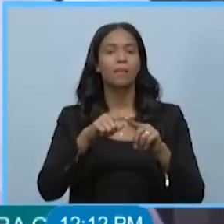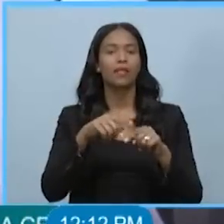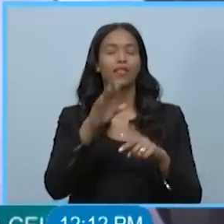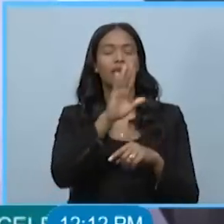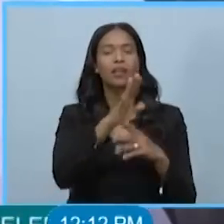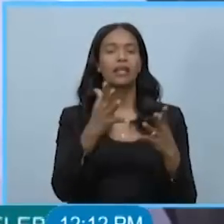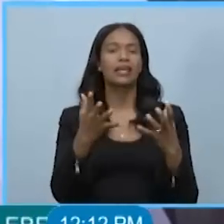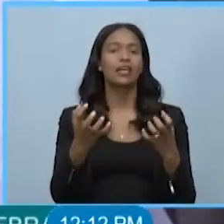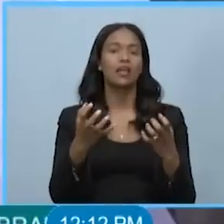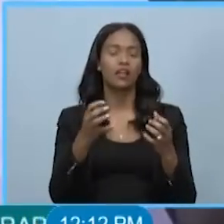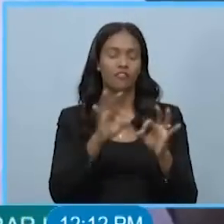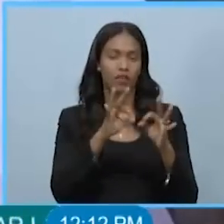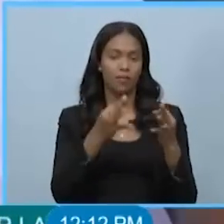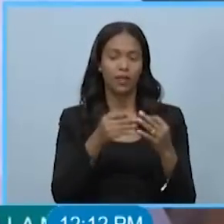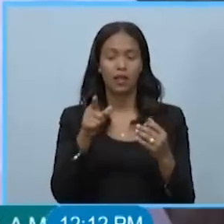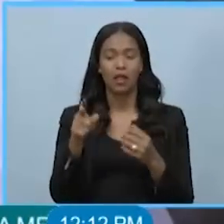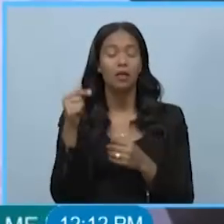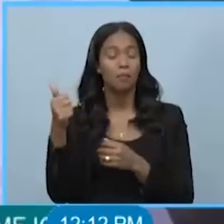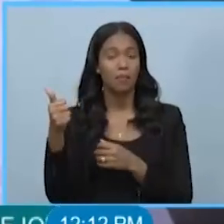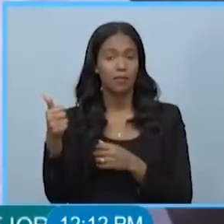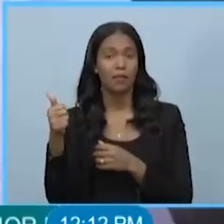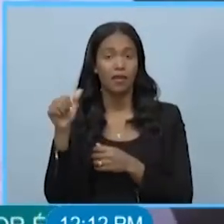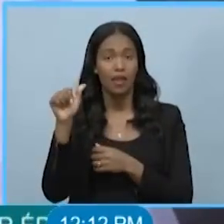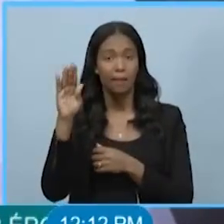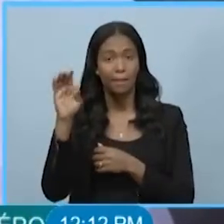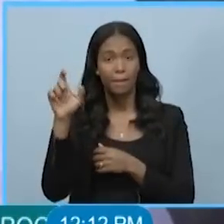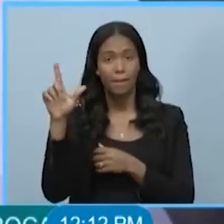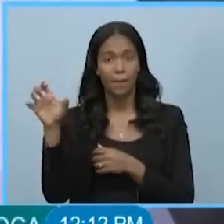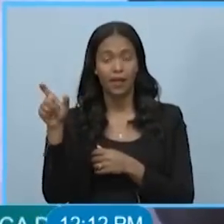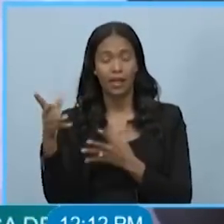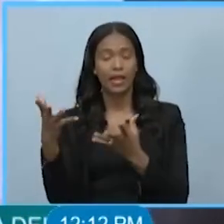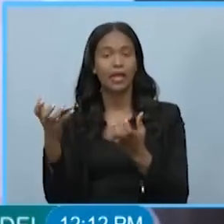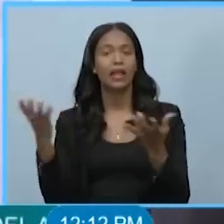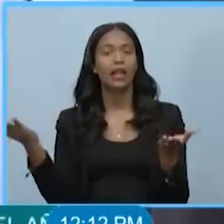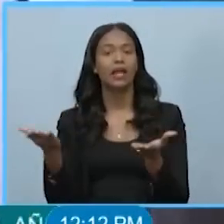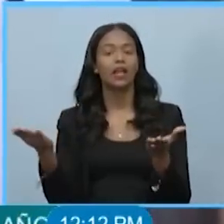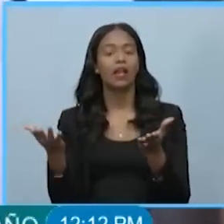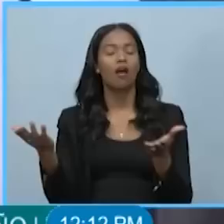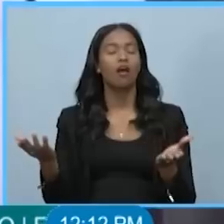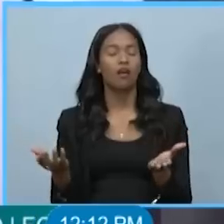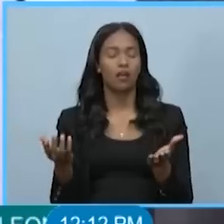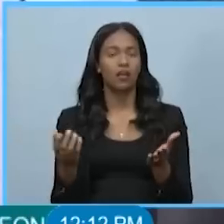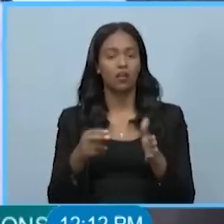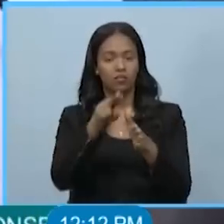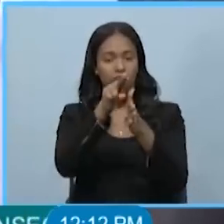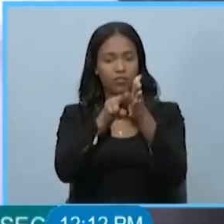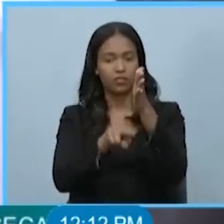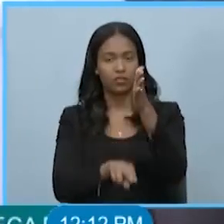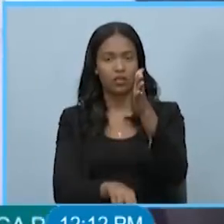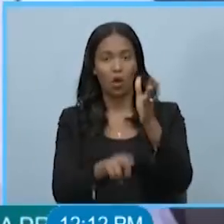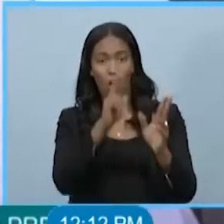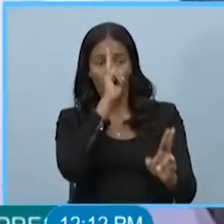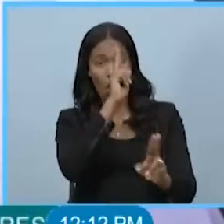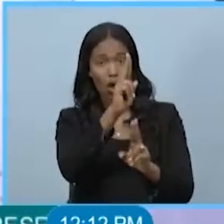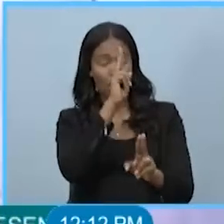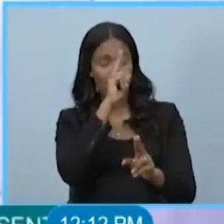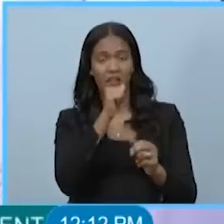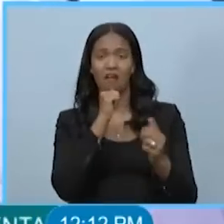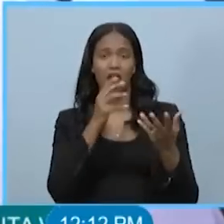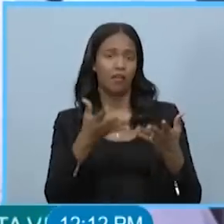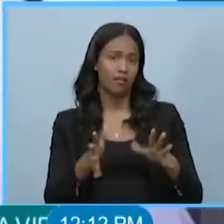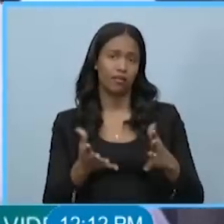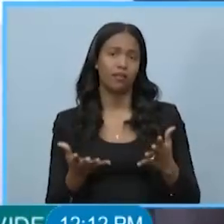familiares. Y la voluntad del mismo don Amable, a través de sus familiares, era que quería que lo enterraran sin honores y